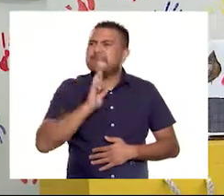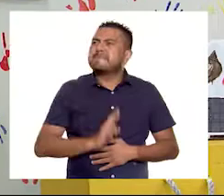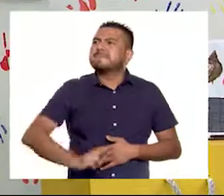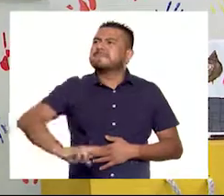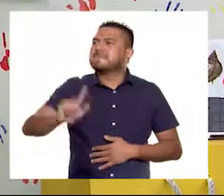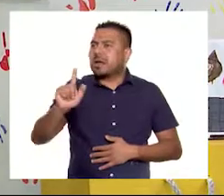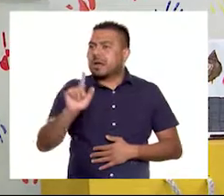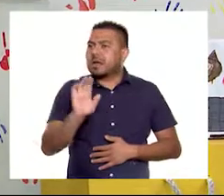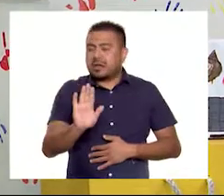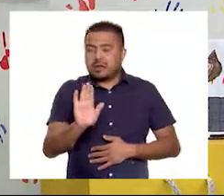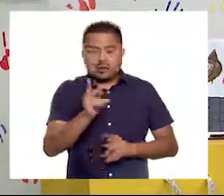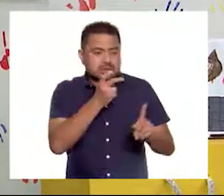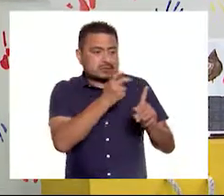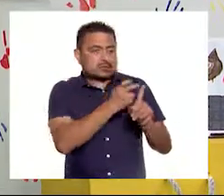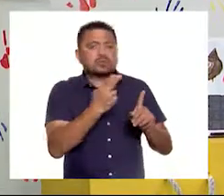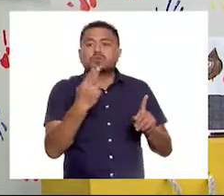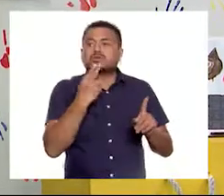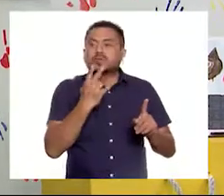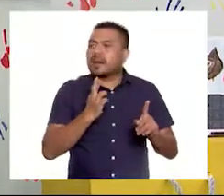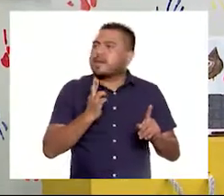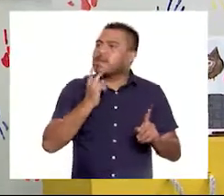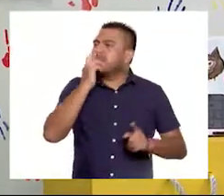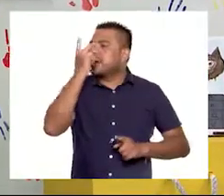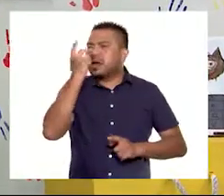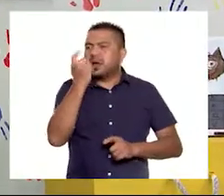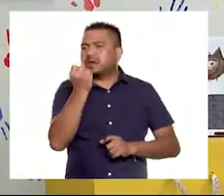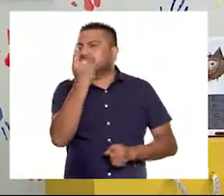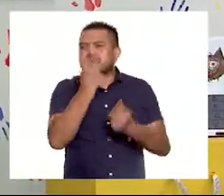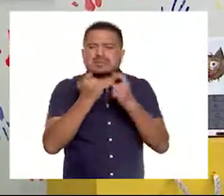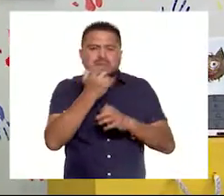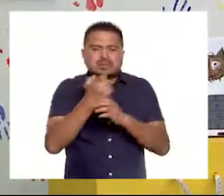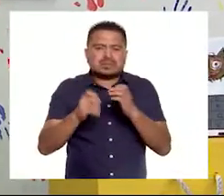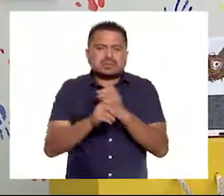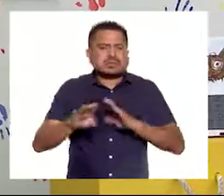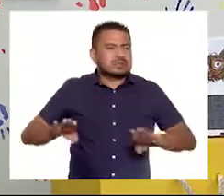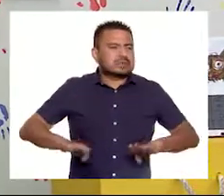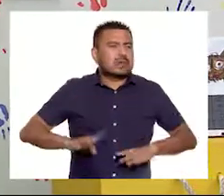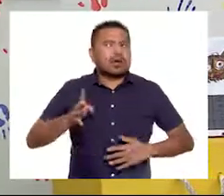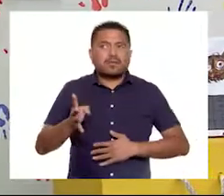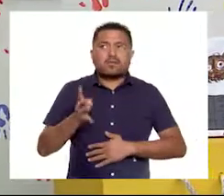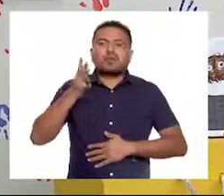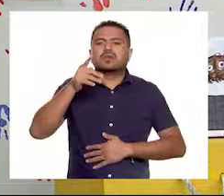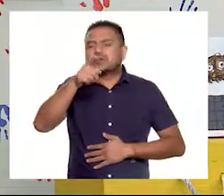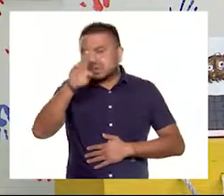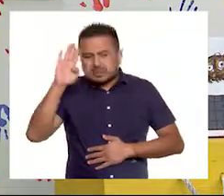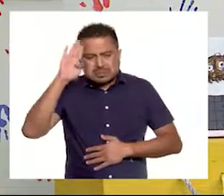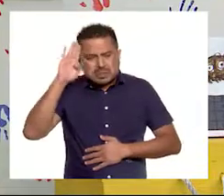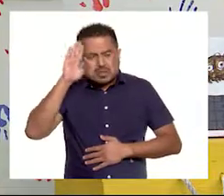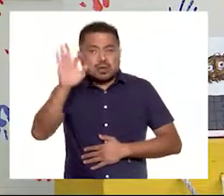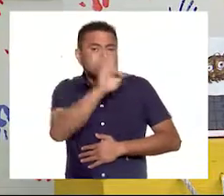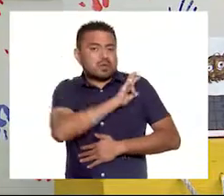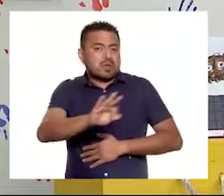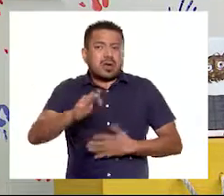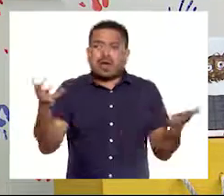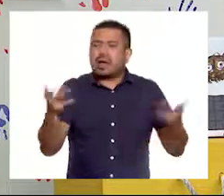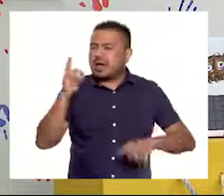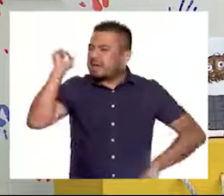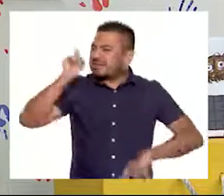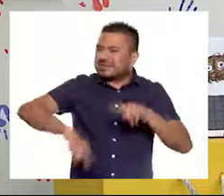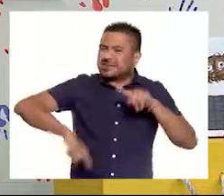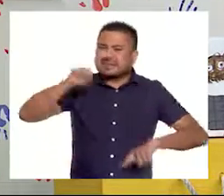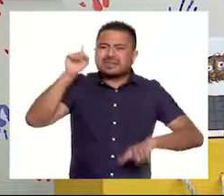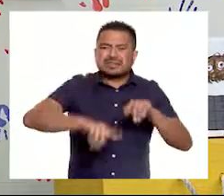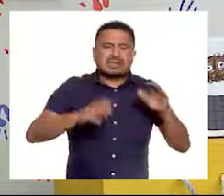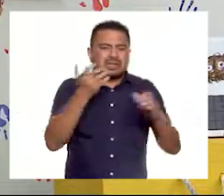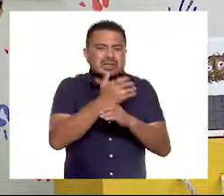Monse? Esto te servirá para mejorar alguna situación similar en un futuro. Ajá. Piensa qué puedes hacer para evitar otra